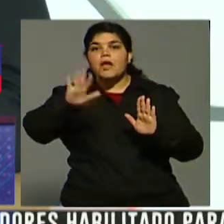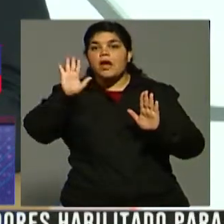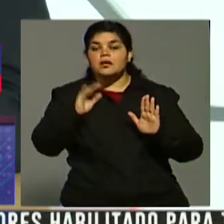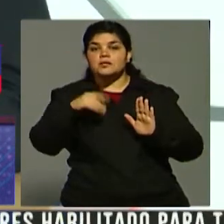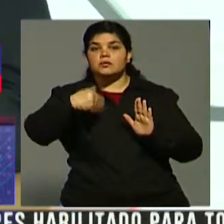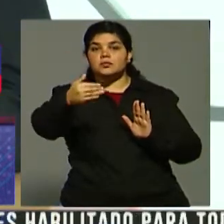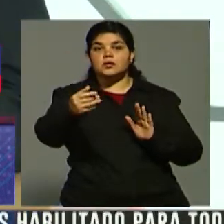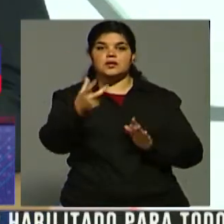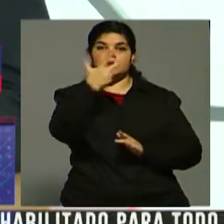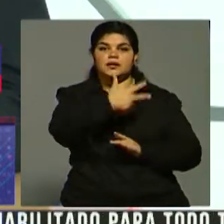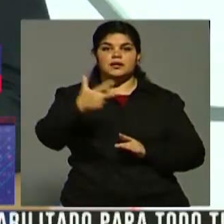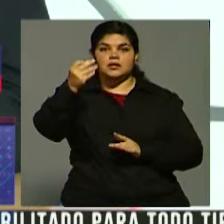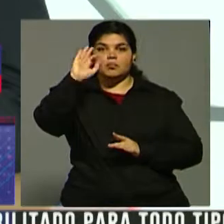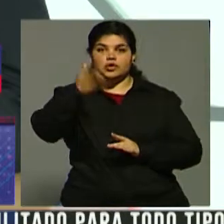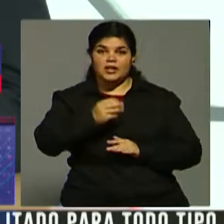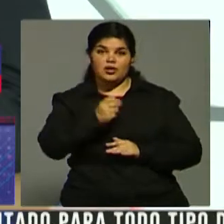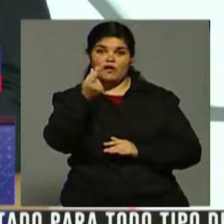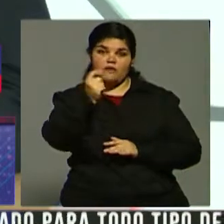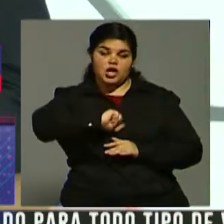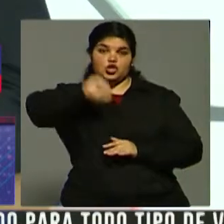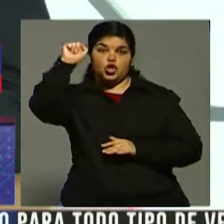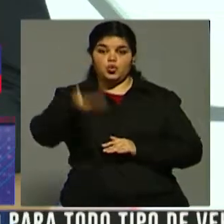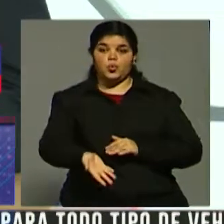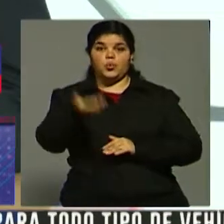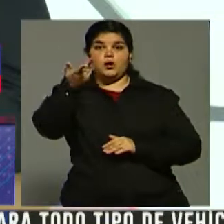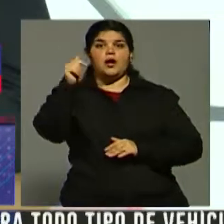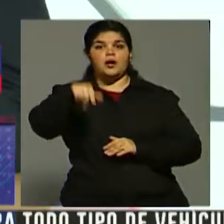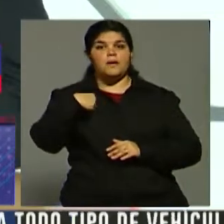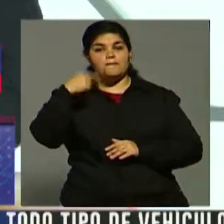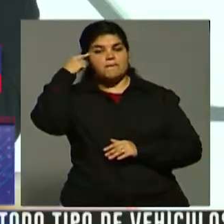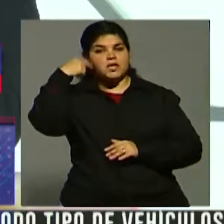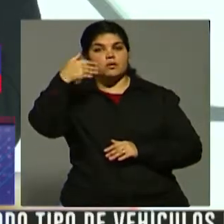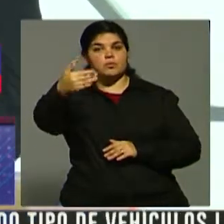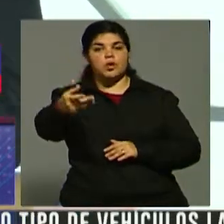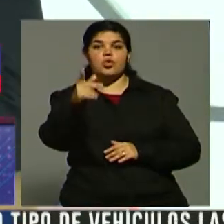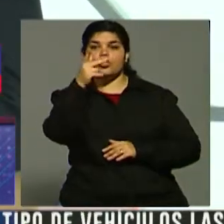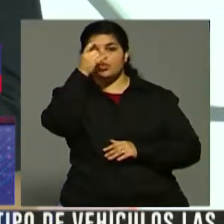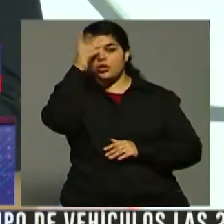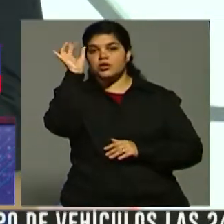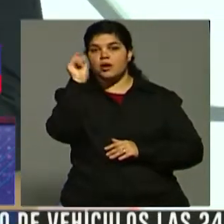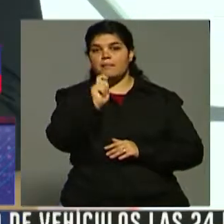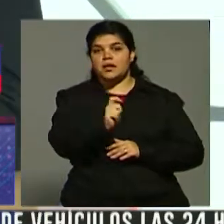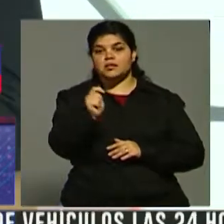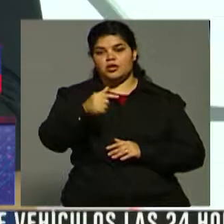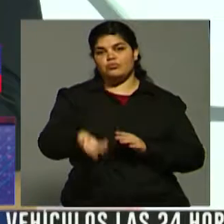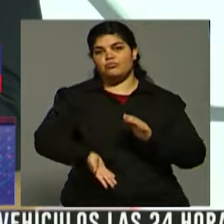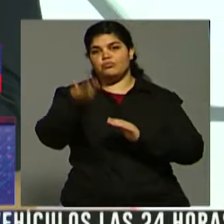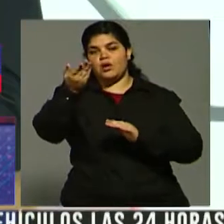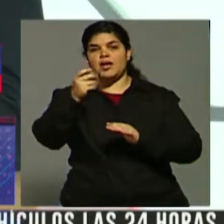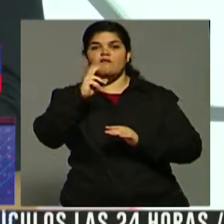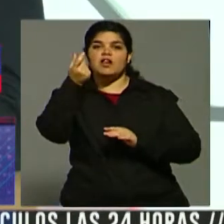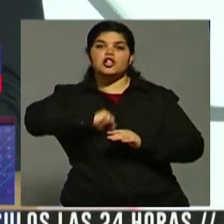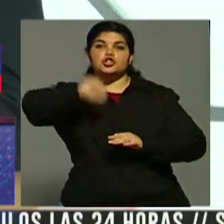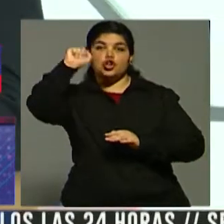al 33%. Es decir que los argentinos estimamos que para los próximos 12 meses la inflación llegaría al 33%, con lo